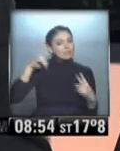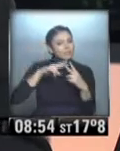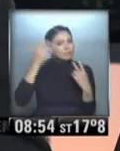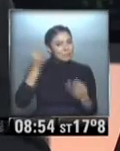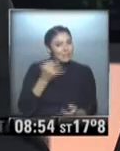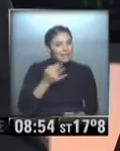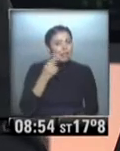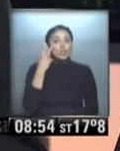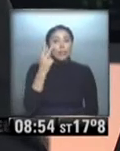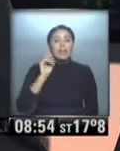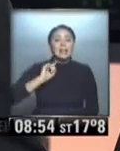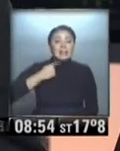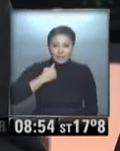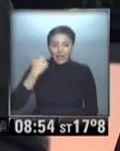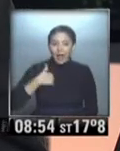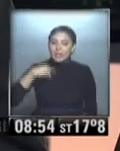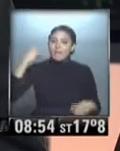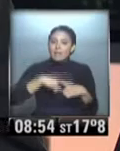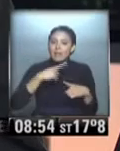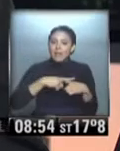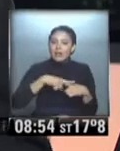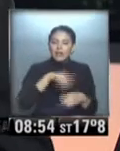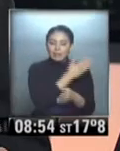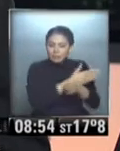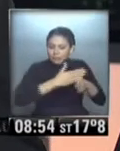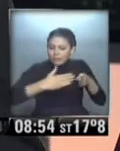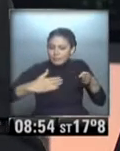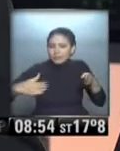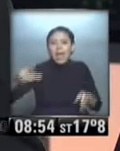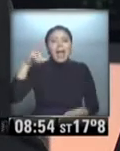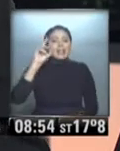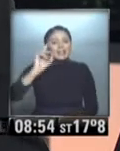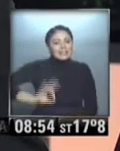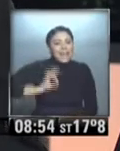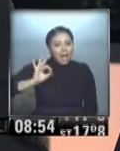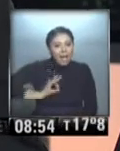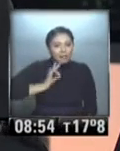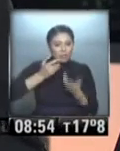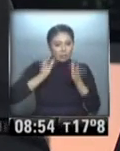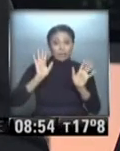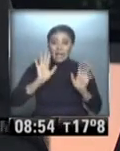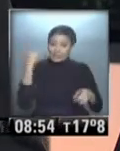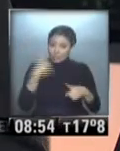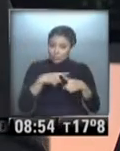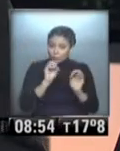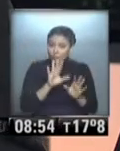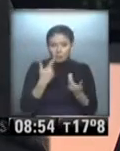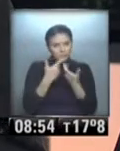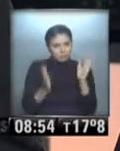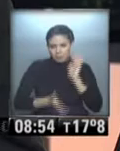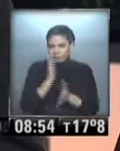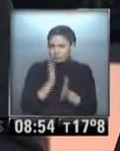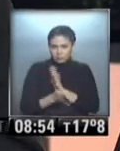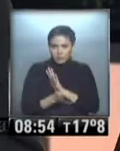particular. 2013, Argentina festeja 30 años de continuidad democrática. Ese era el nombre de este festejo que se realizó con entrada libre